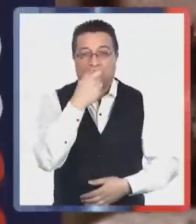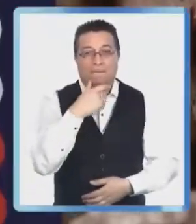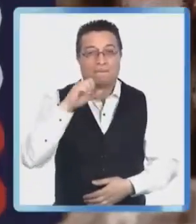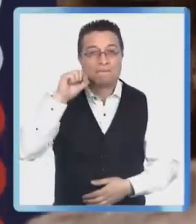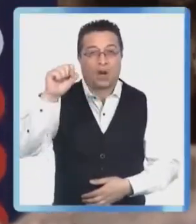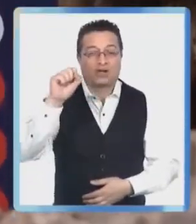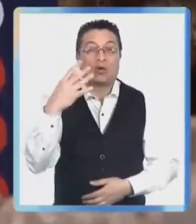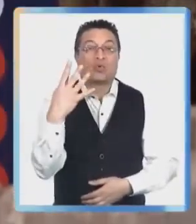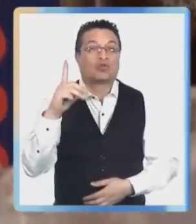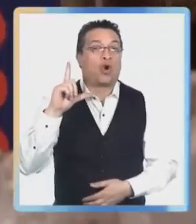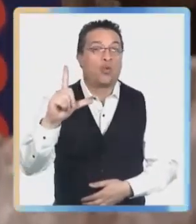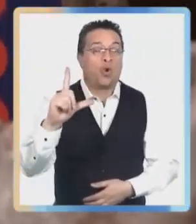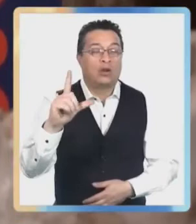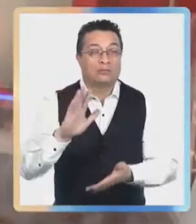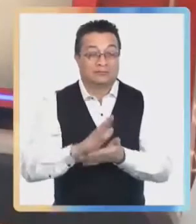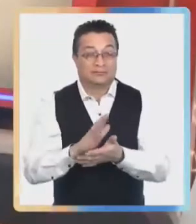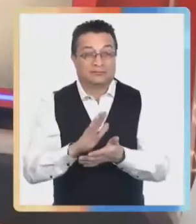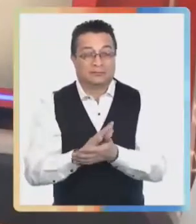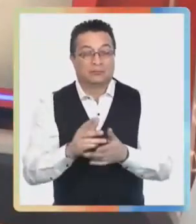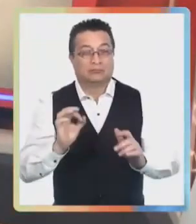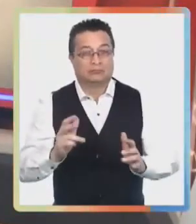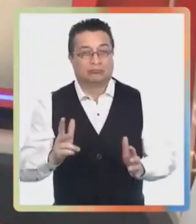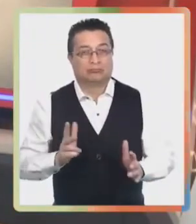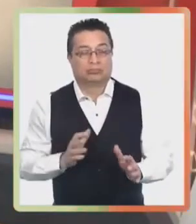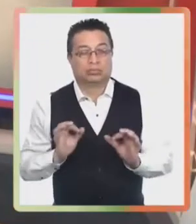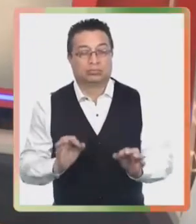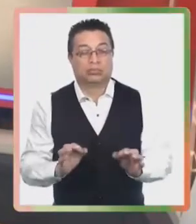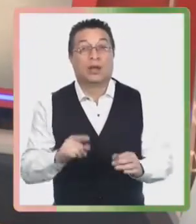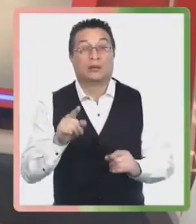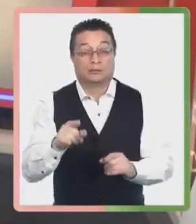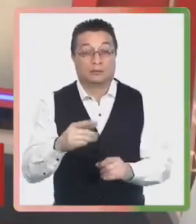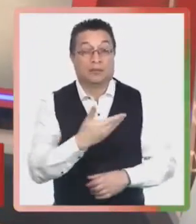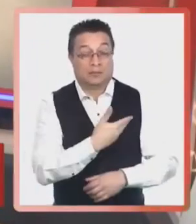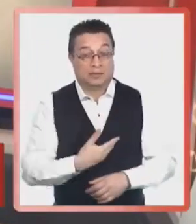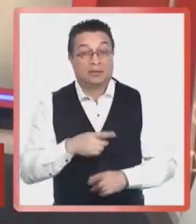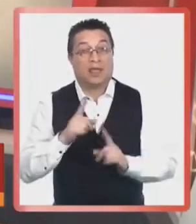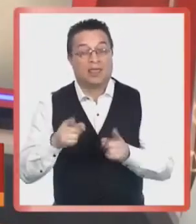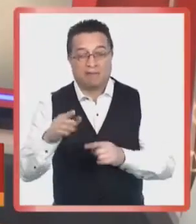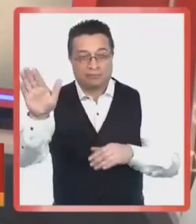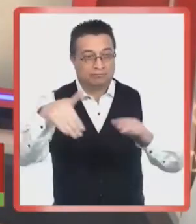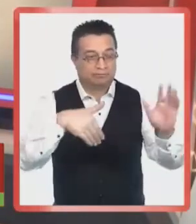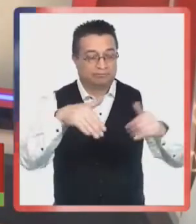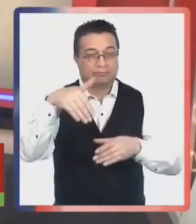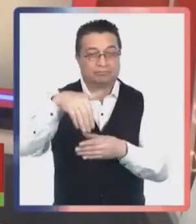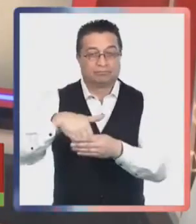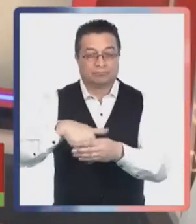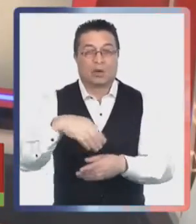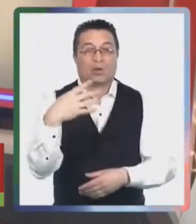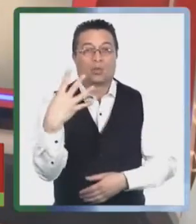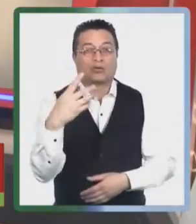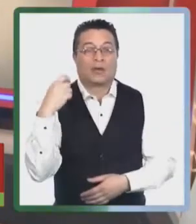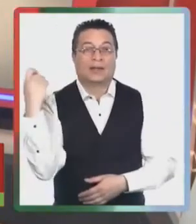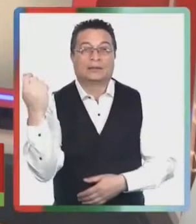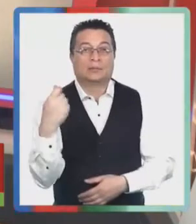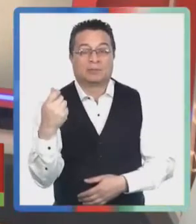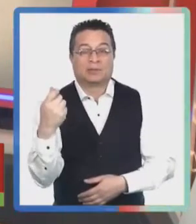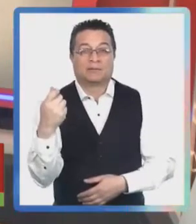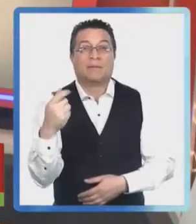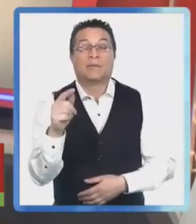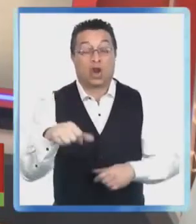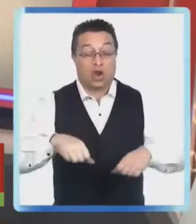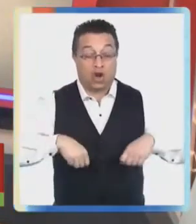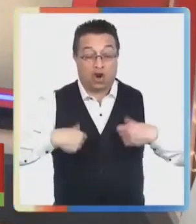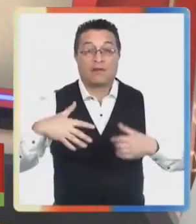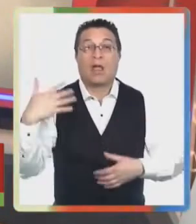4 de julio en una ceremonia solemne. Y el mandatario deberá convocar a un plebiscito el domingo 4 de septiembre. Los jóvenes serán